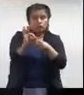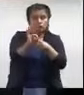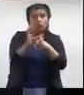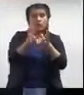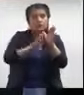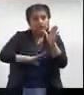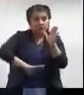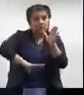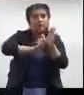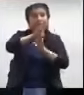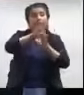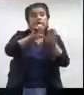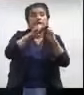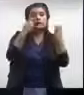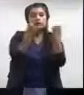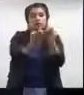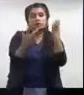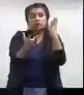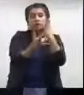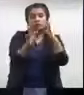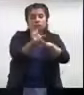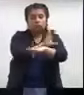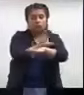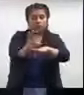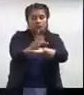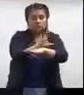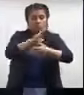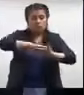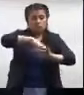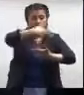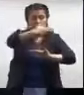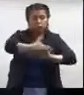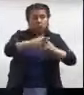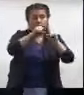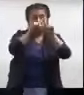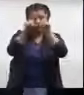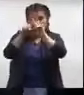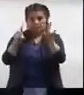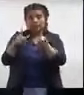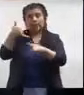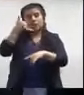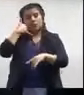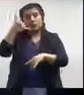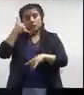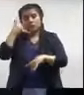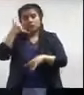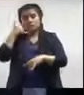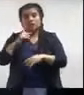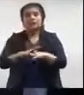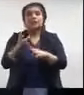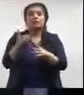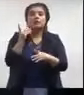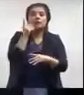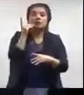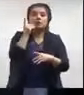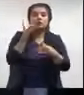desarrollo del equipo de cómputo, periféricos y de telefonía de la Dirección